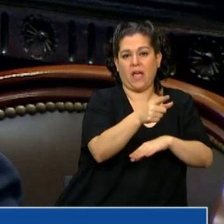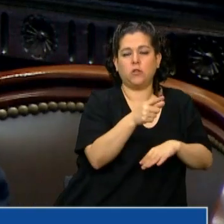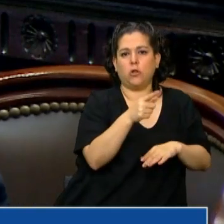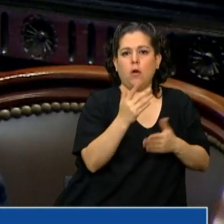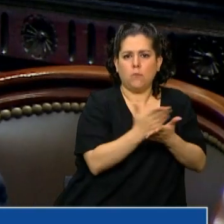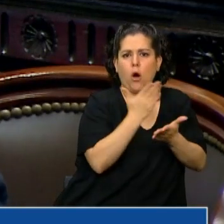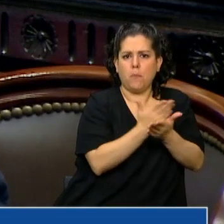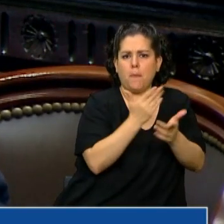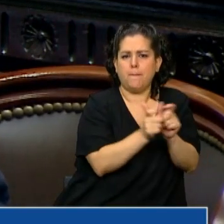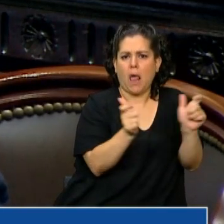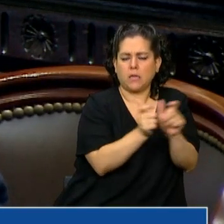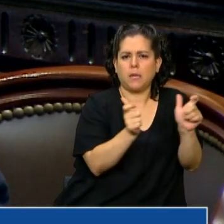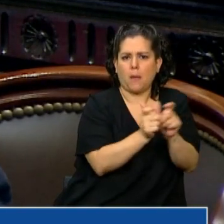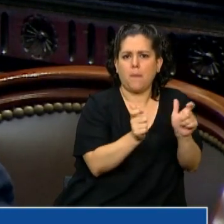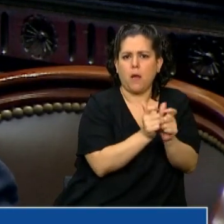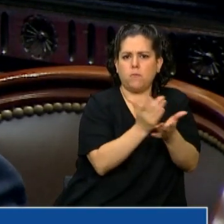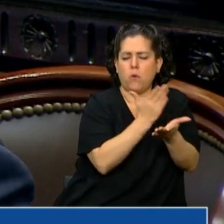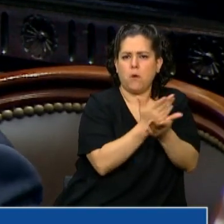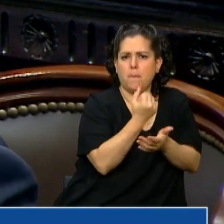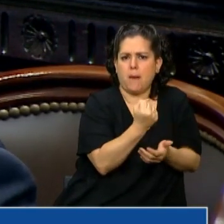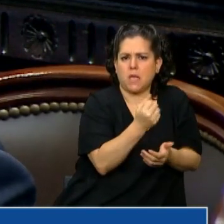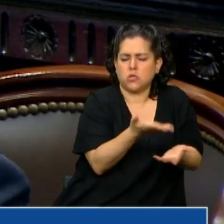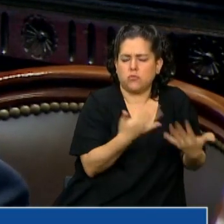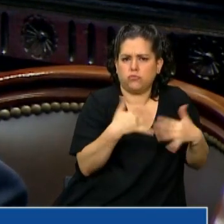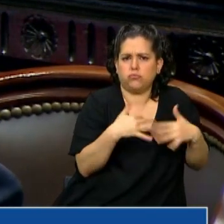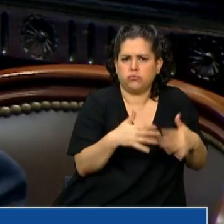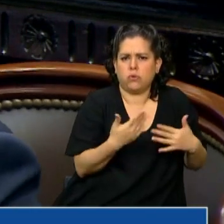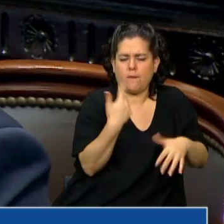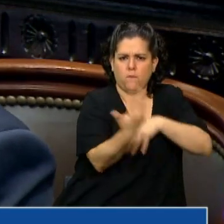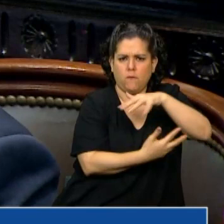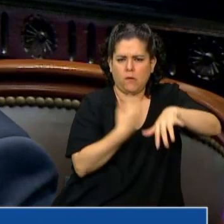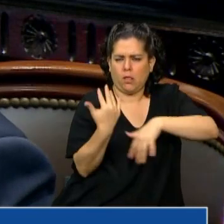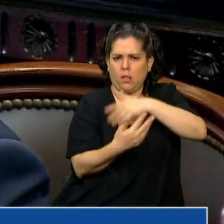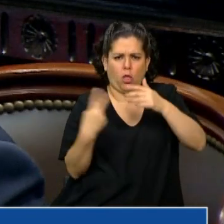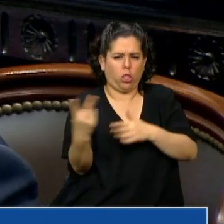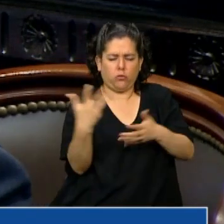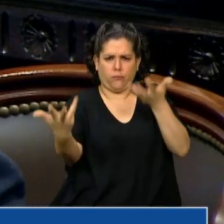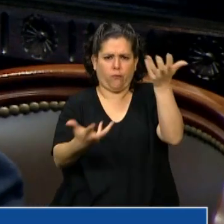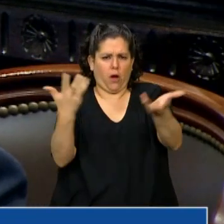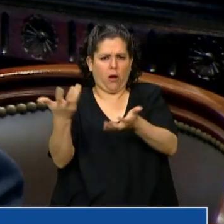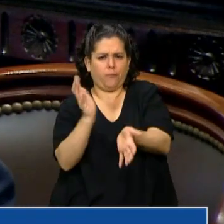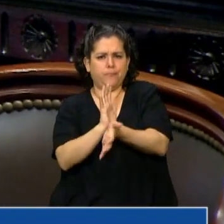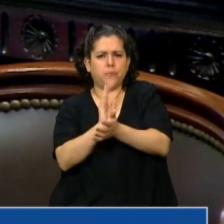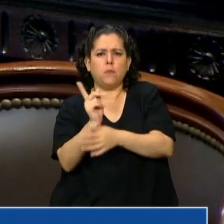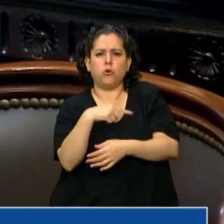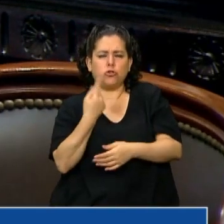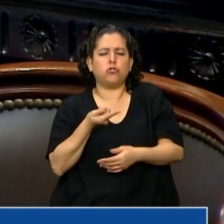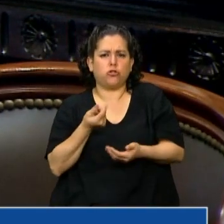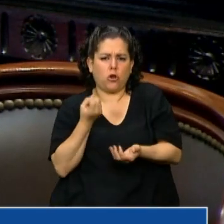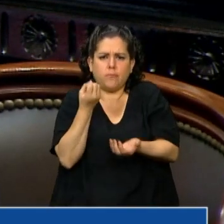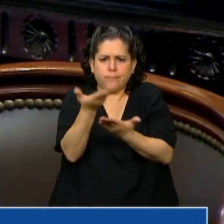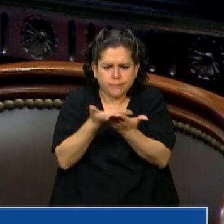pesos que emiten ese fuego. Y por eso nosotros hicimos este dictamen de minoría para